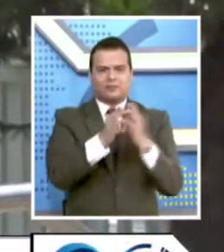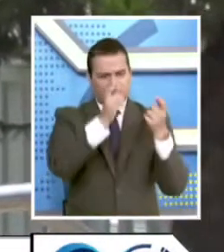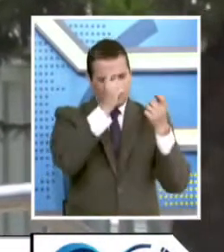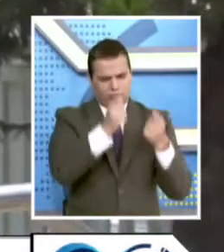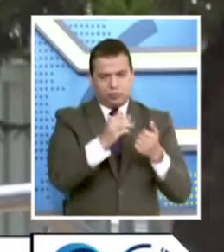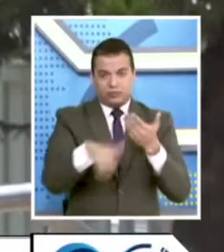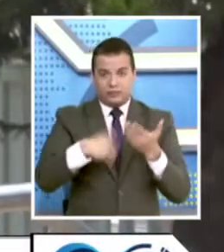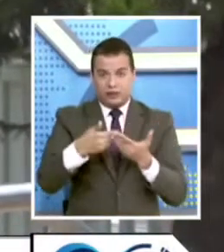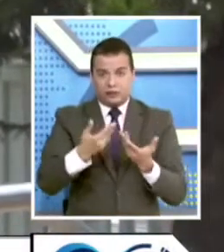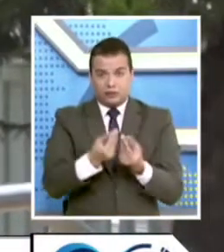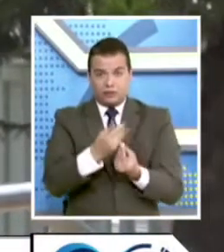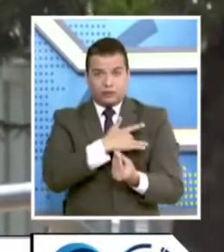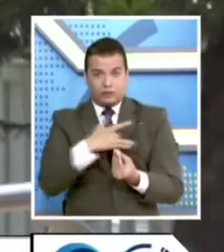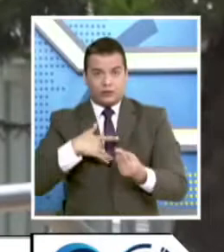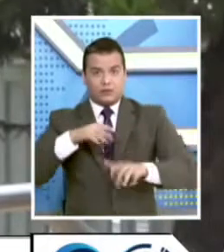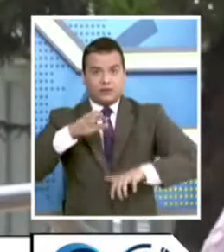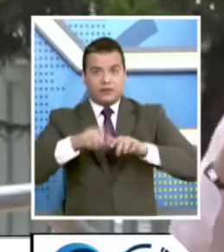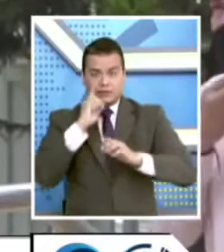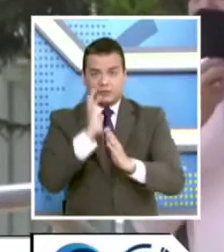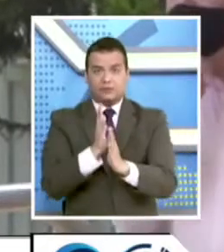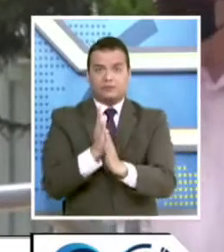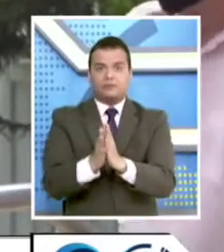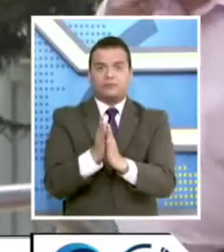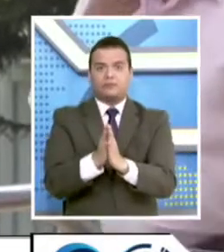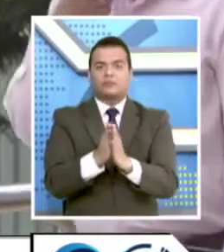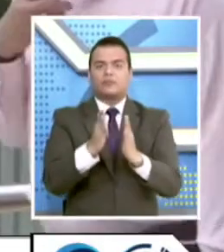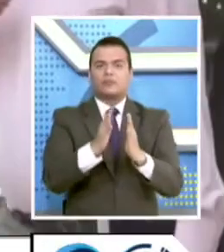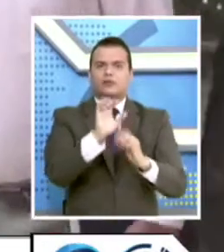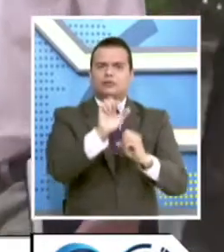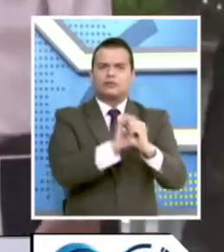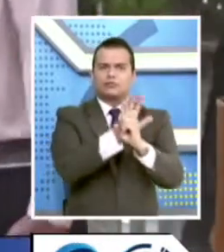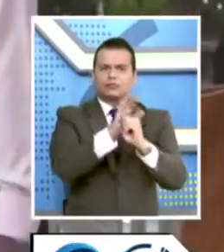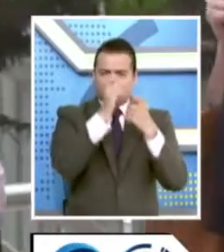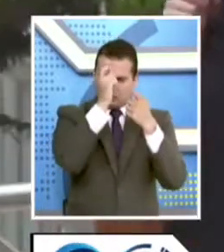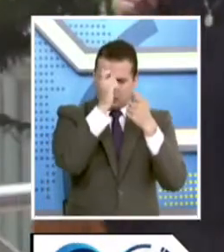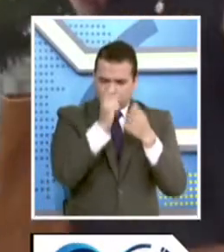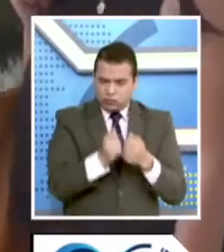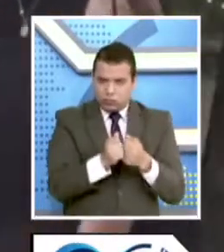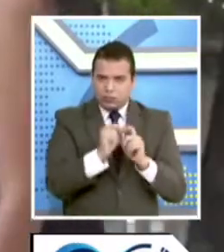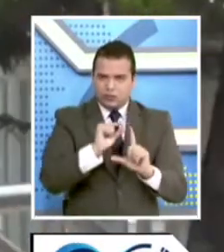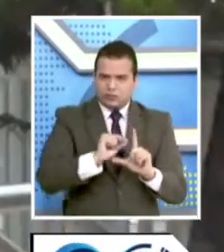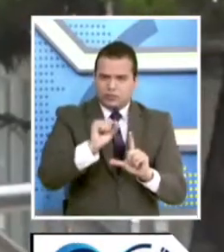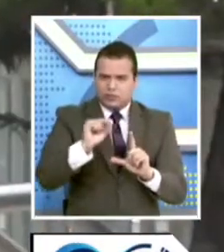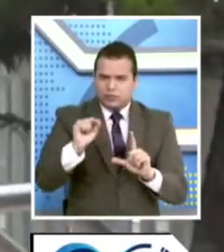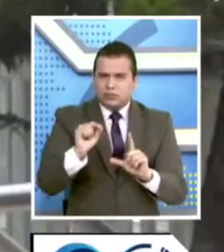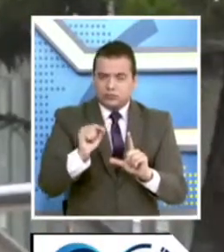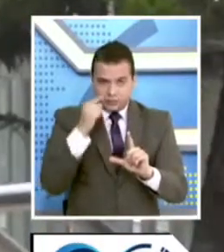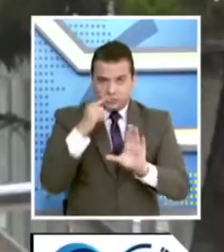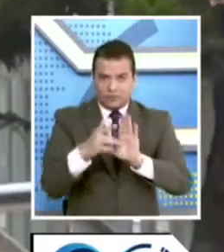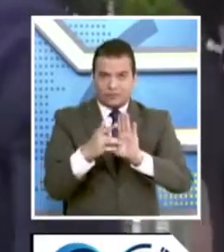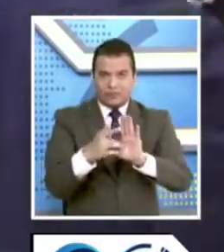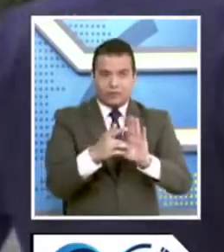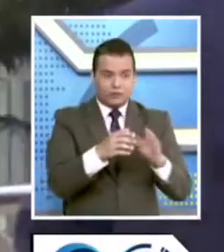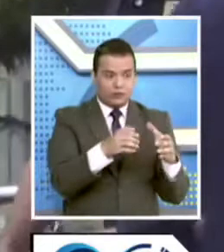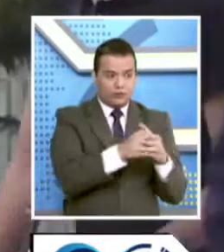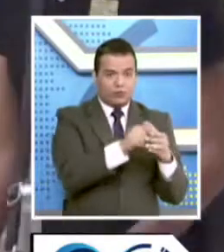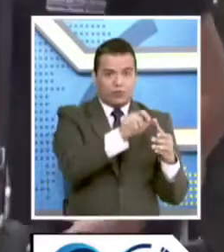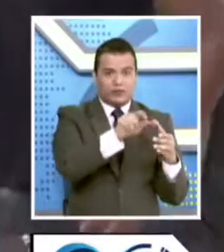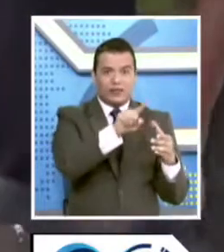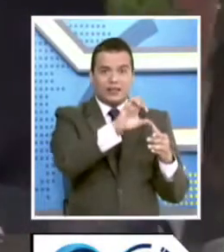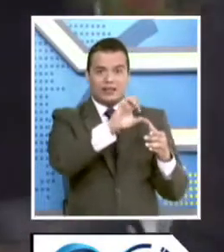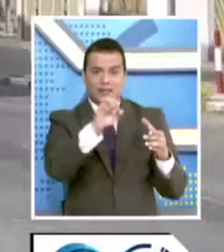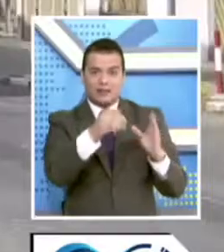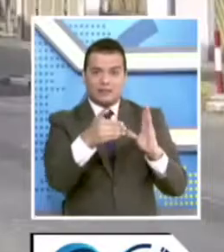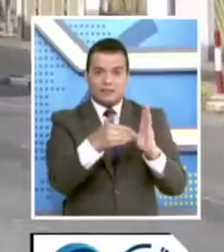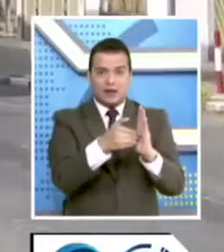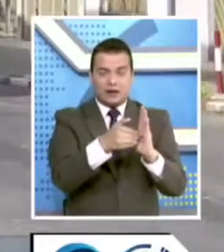por la Secretaría de Salud de Cali, la tasa de incidencia por COVID-19 en casos registrados muestra que por cada 100.000 habitantes